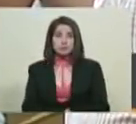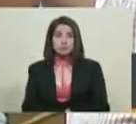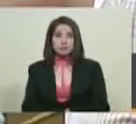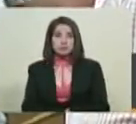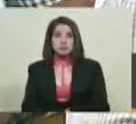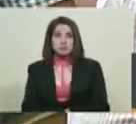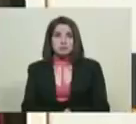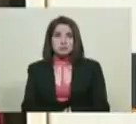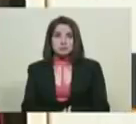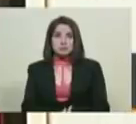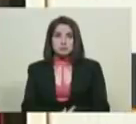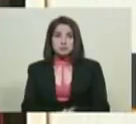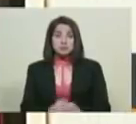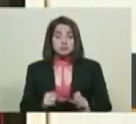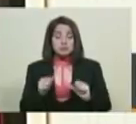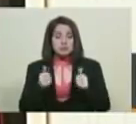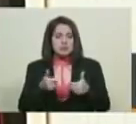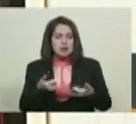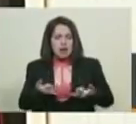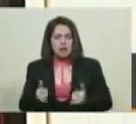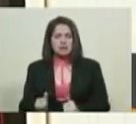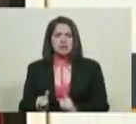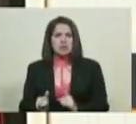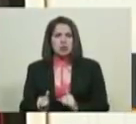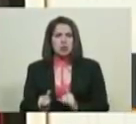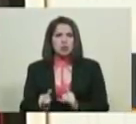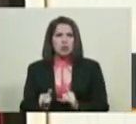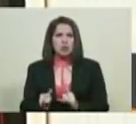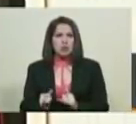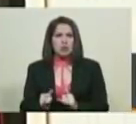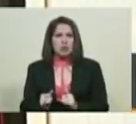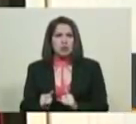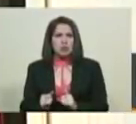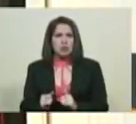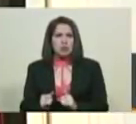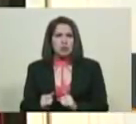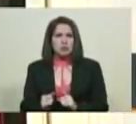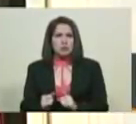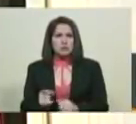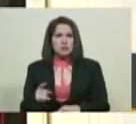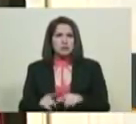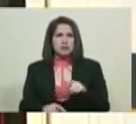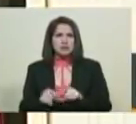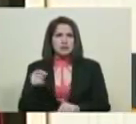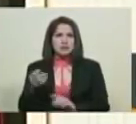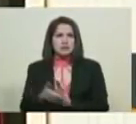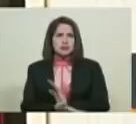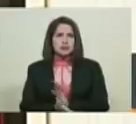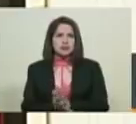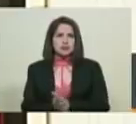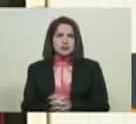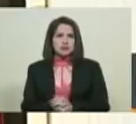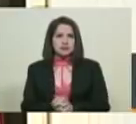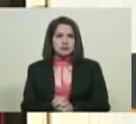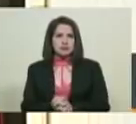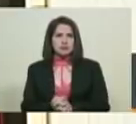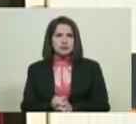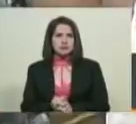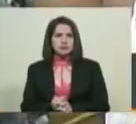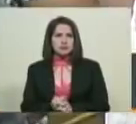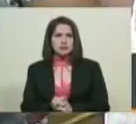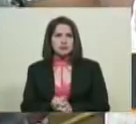Gaitán, nacido en el Tolima. diciembre del